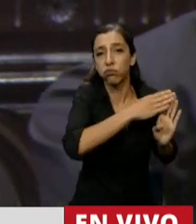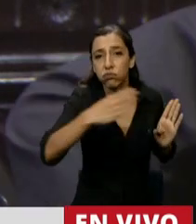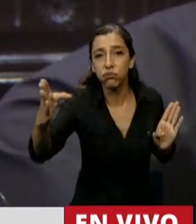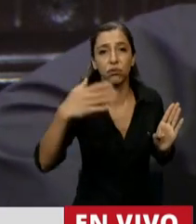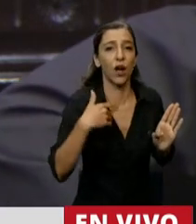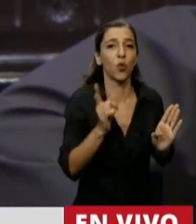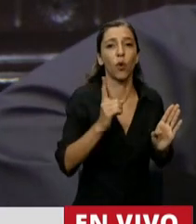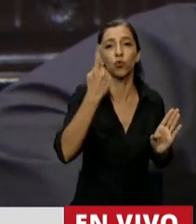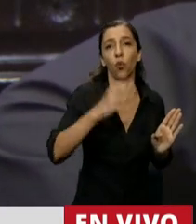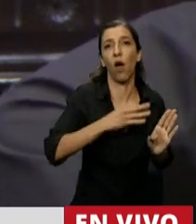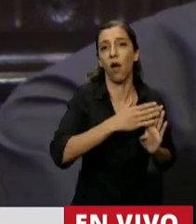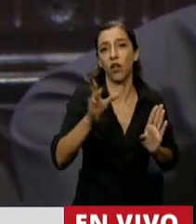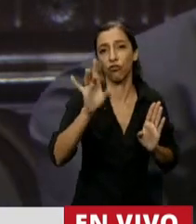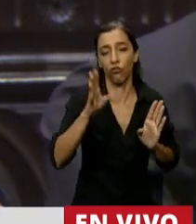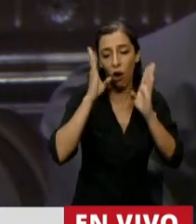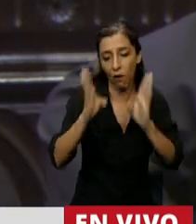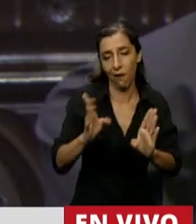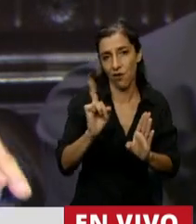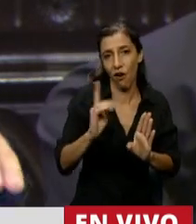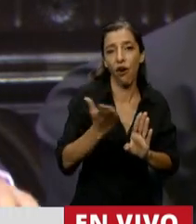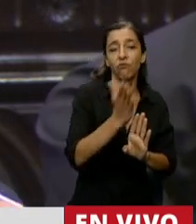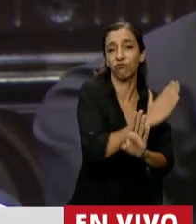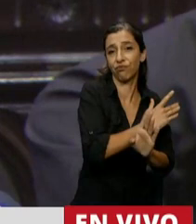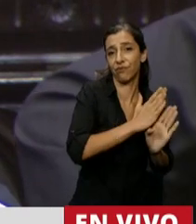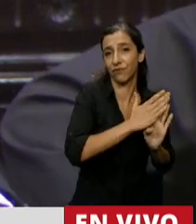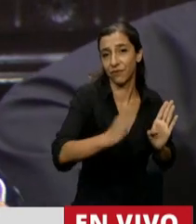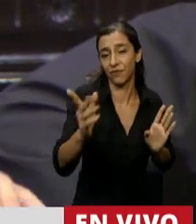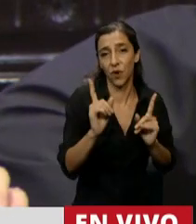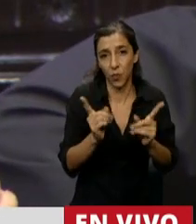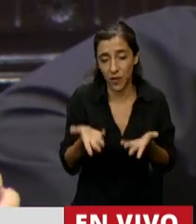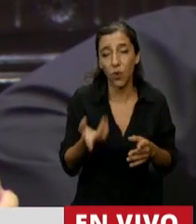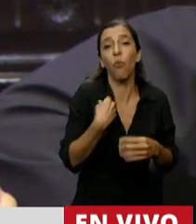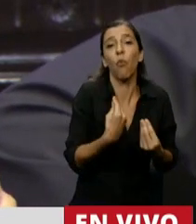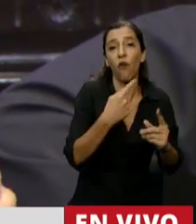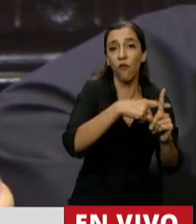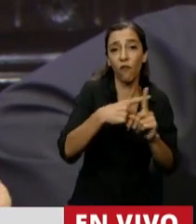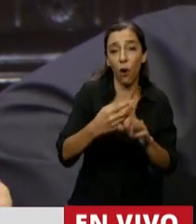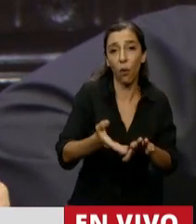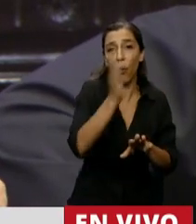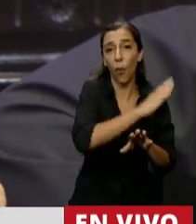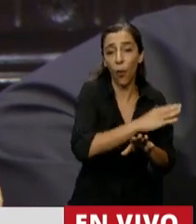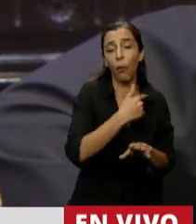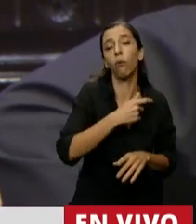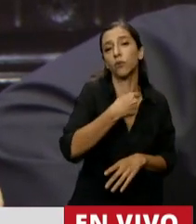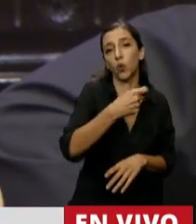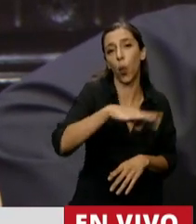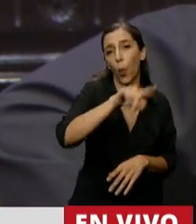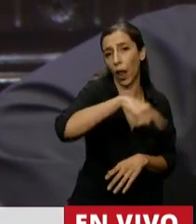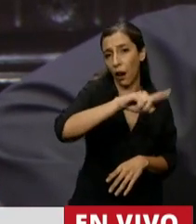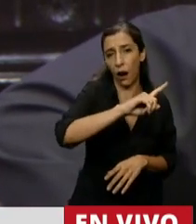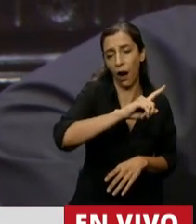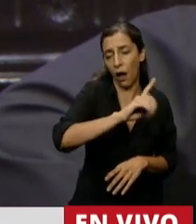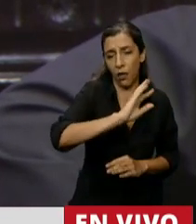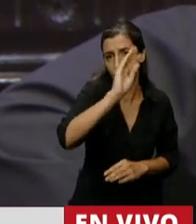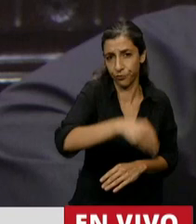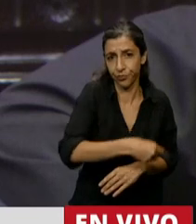y largo plazo. ¿Y qué pasó con la fórmula anterior? No solamente que perjudicó a los jubilados en su